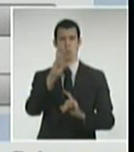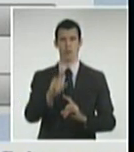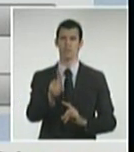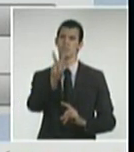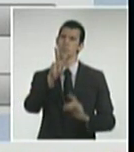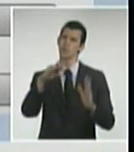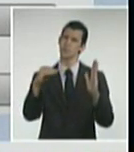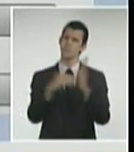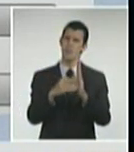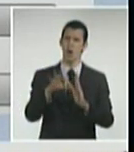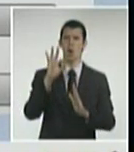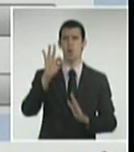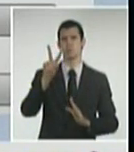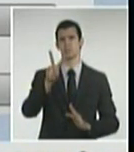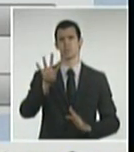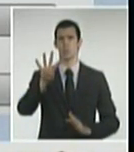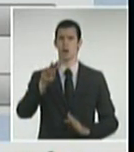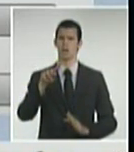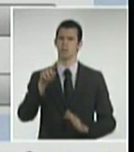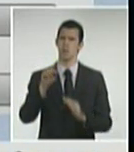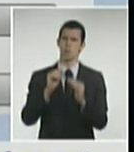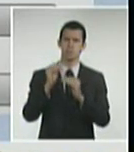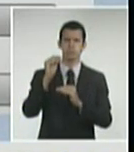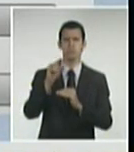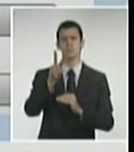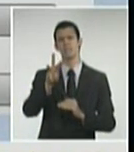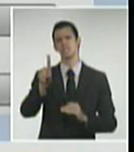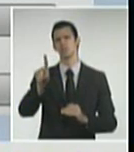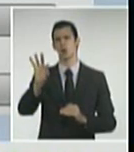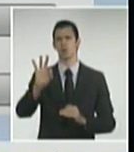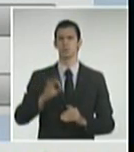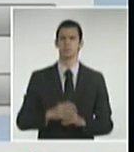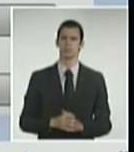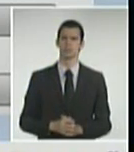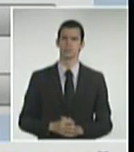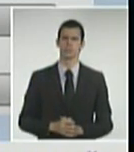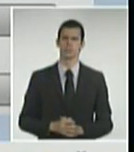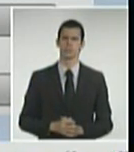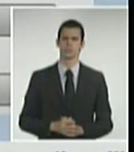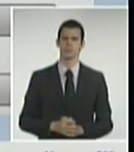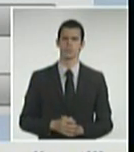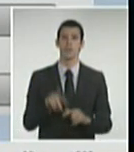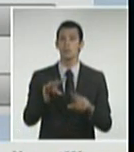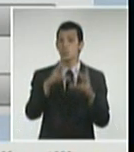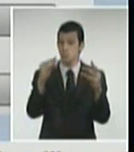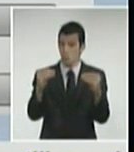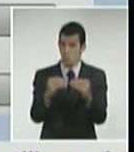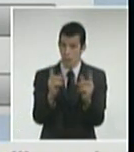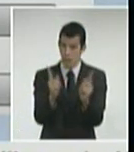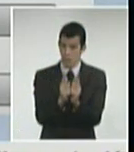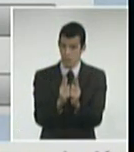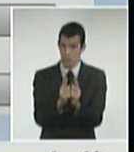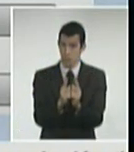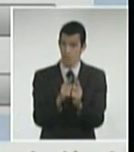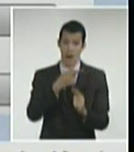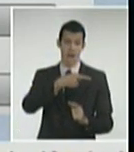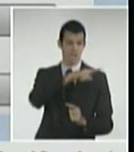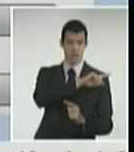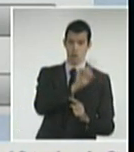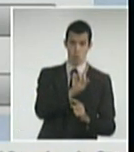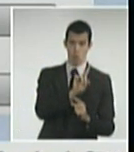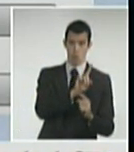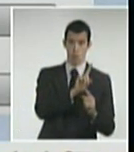4.095.927 personas han perdido la vida con esta enfermedad desde el inicio de la transmisión, que como ya se hemos dicho,